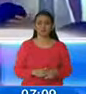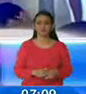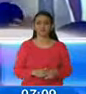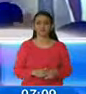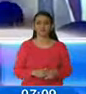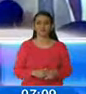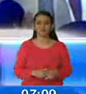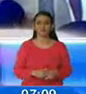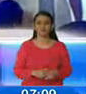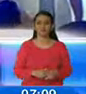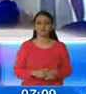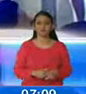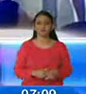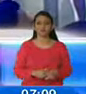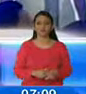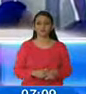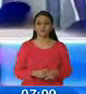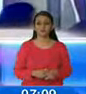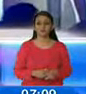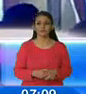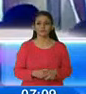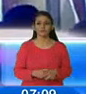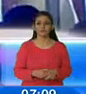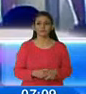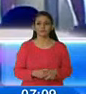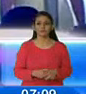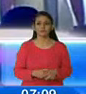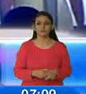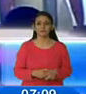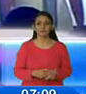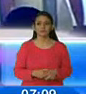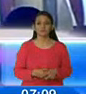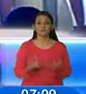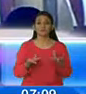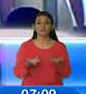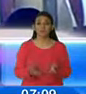y además los resultados